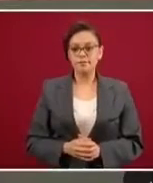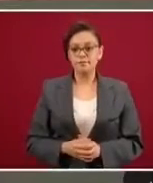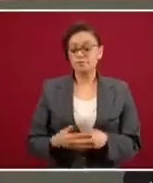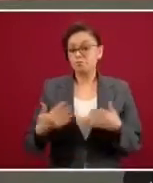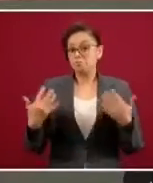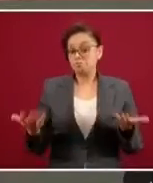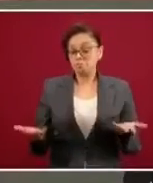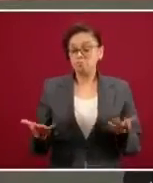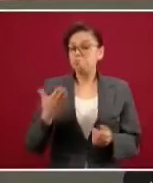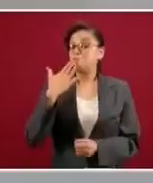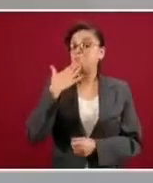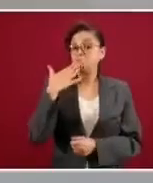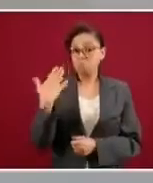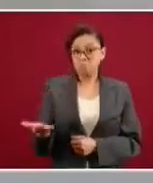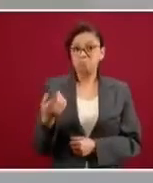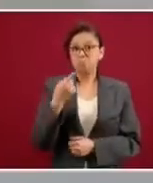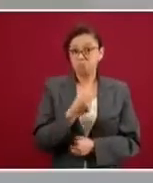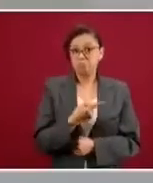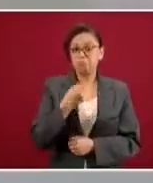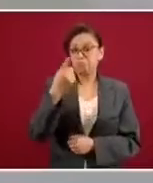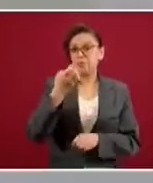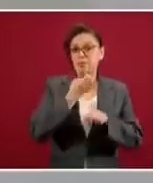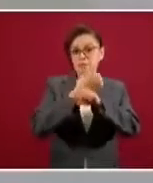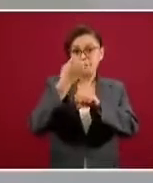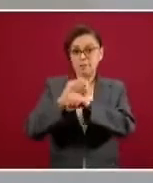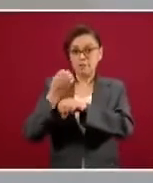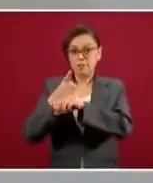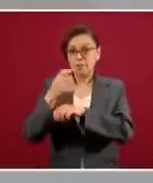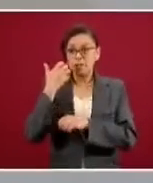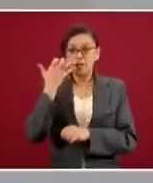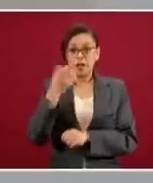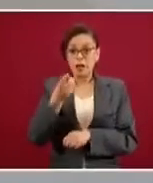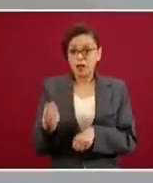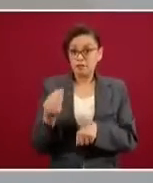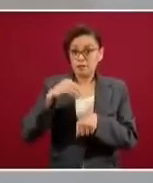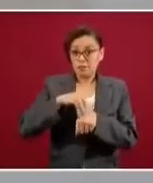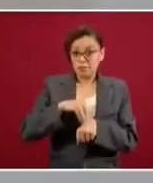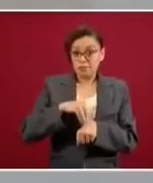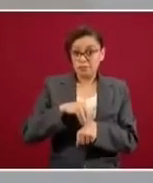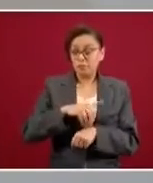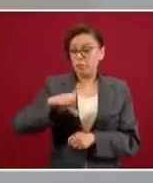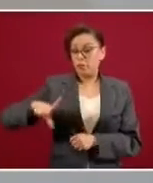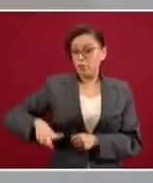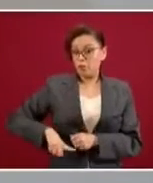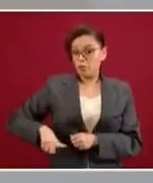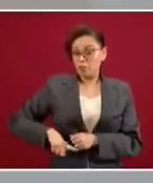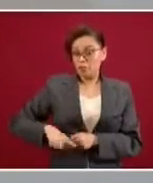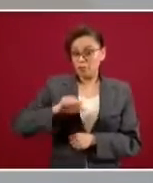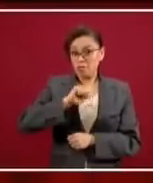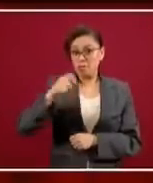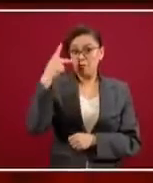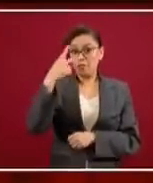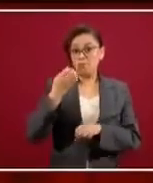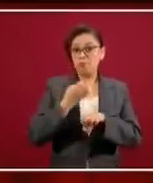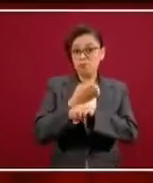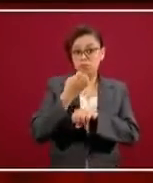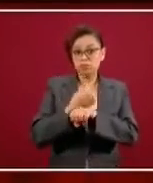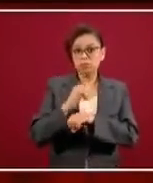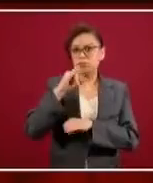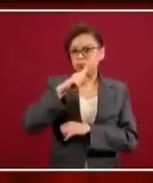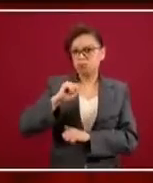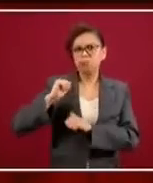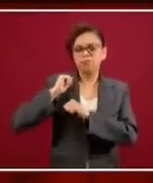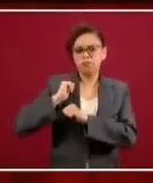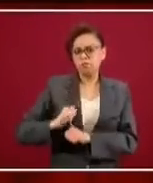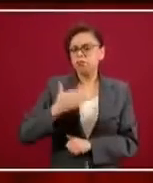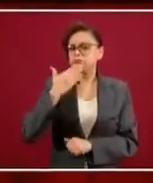que quisiera implantarlo, recordemos, lo he dicho muchas veces, los gobiernos estatales son autoridades sanitarias, son autoridades